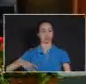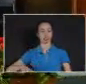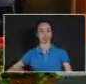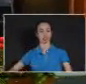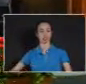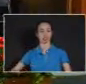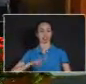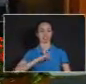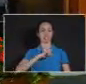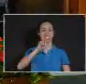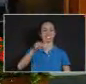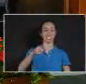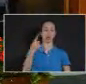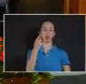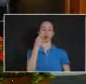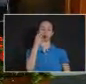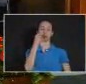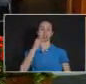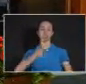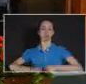puro Wolverine.